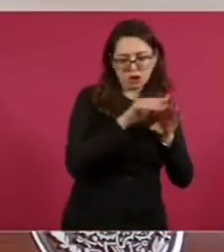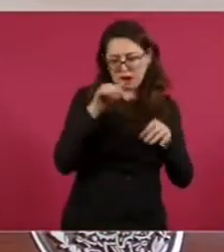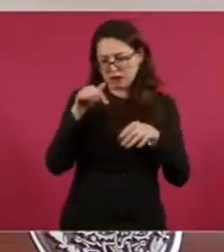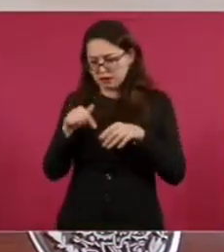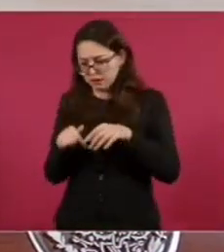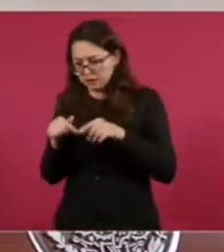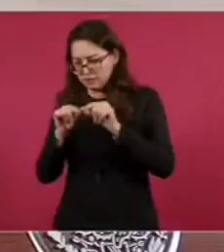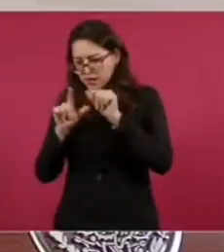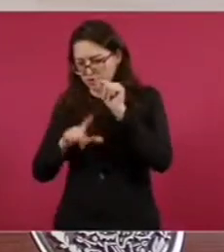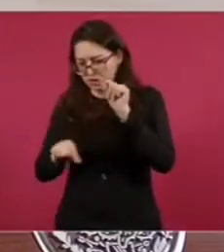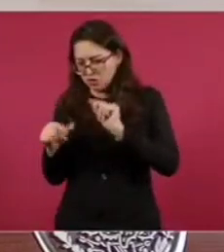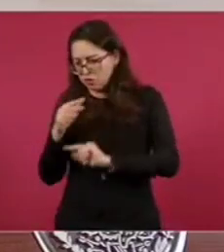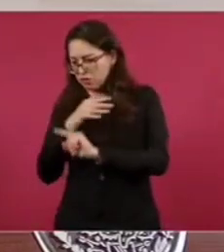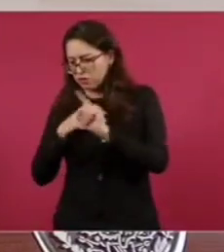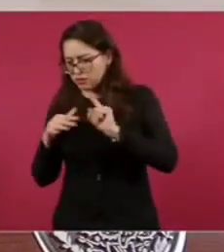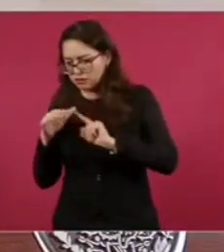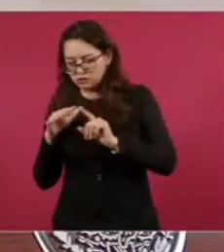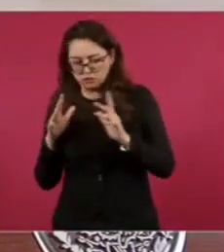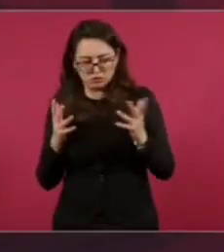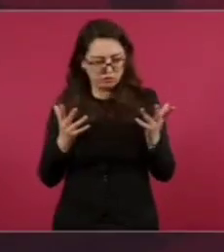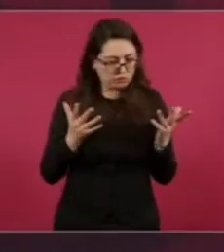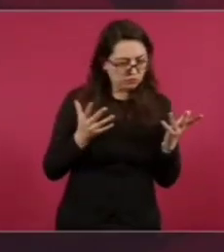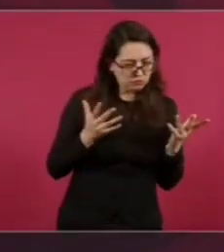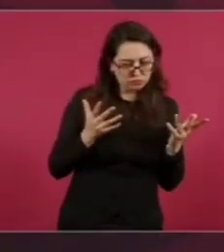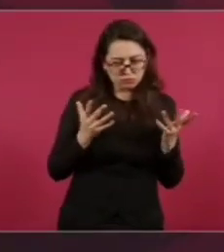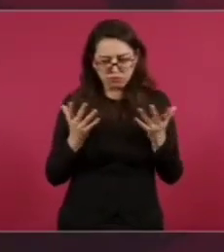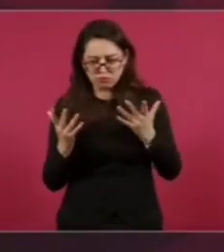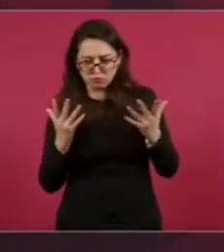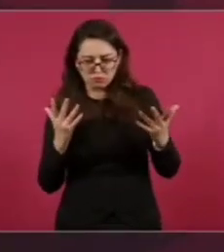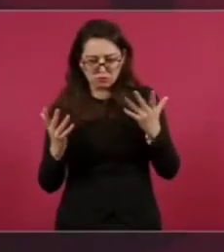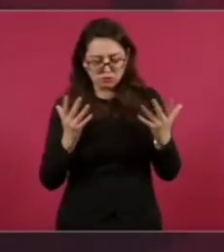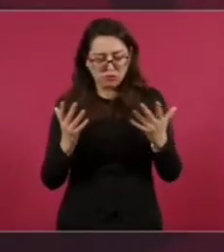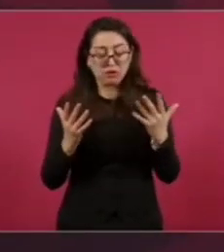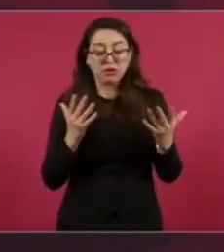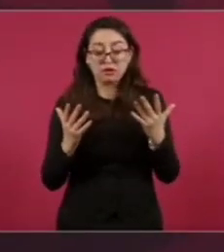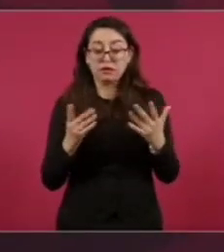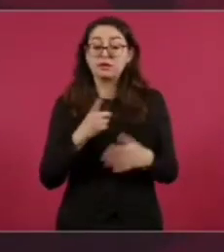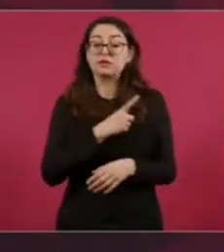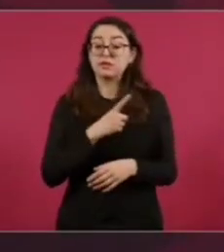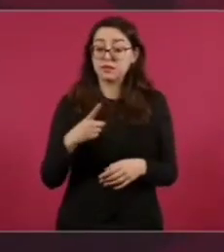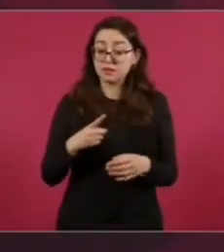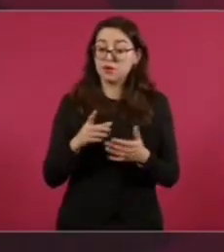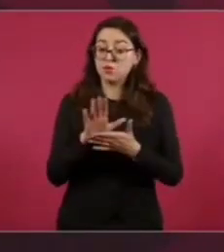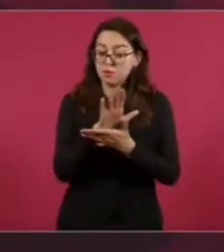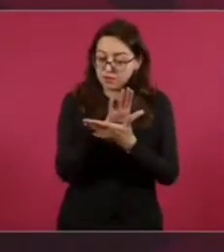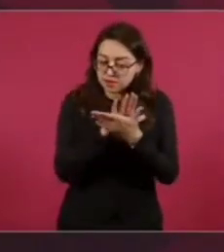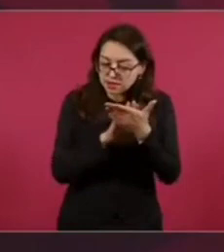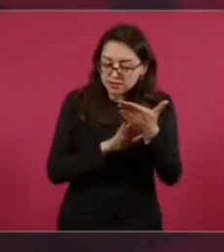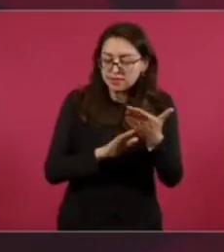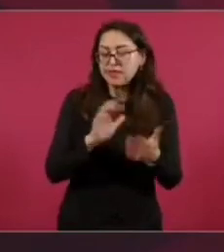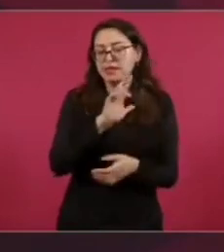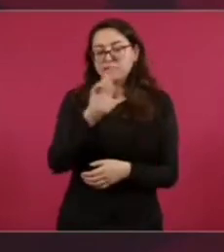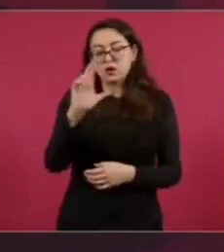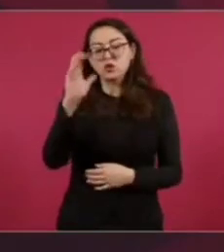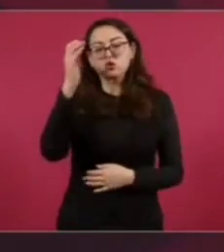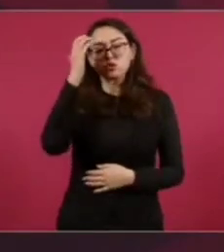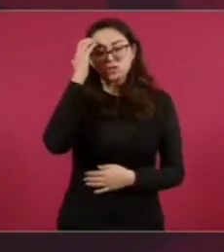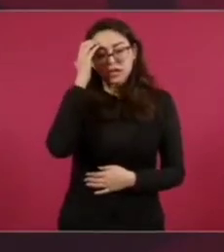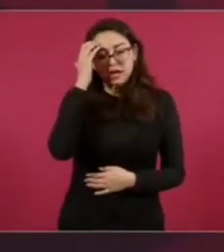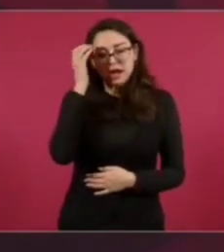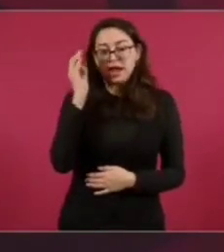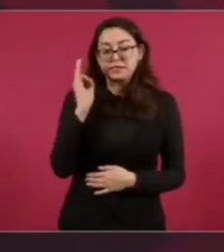humildad, no con tanta arrogancia, no con tanta prepotencia. Si tú ves